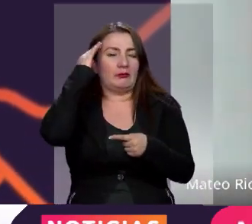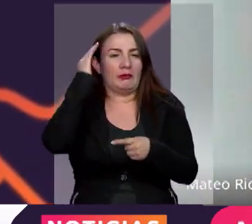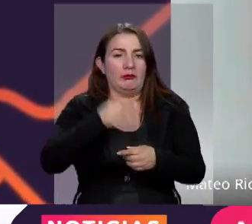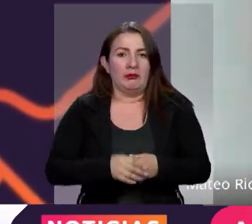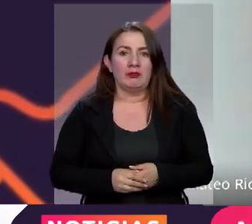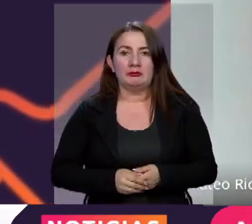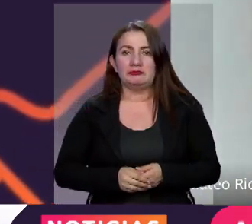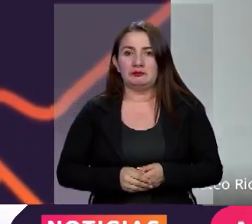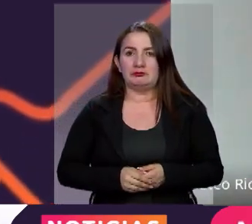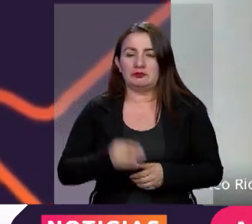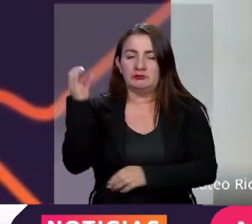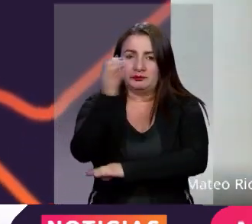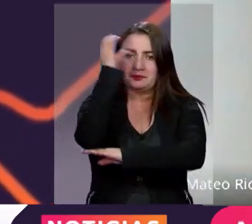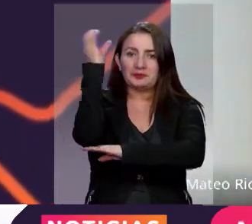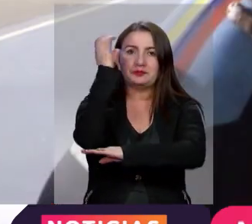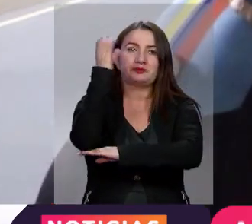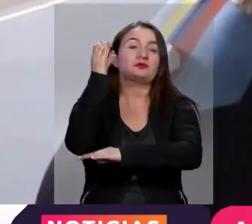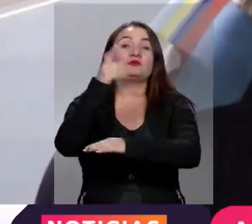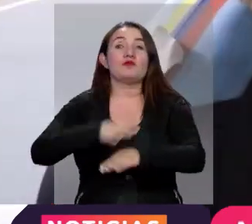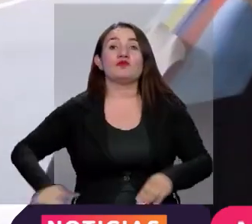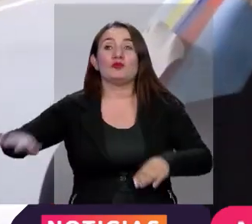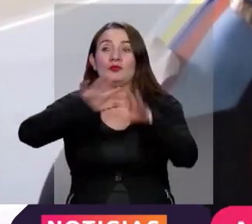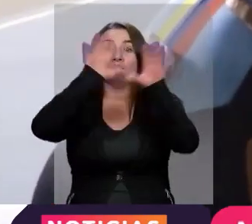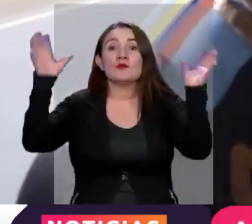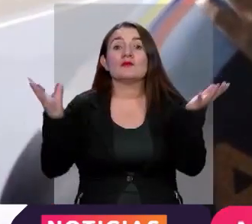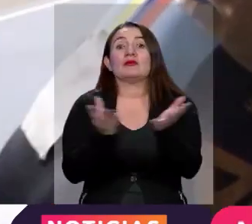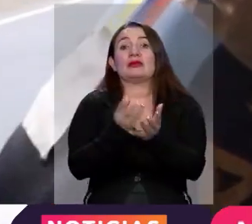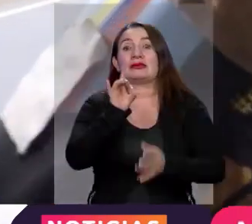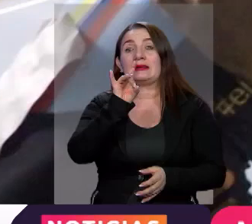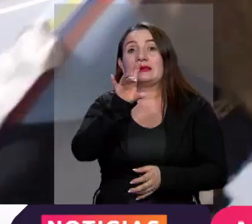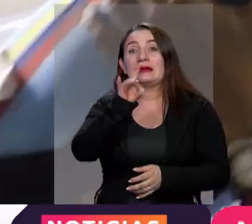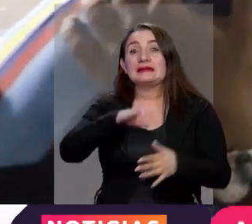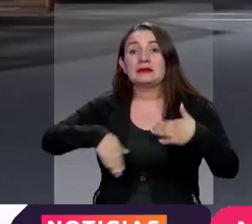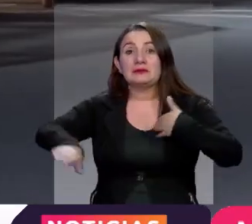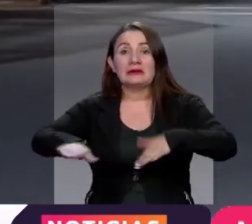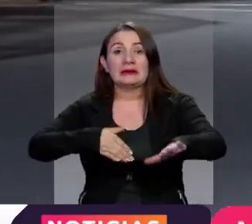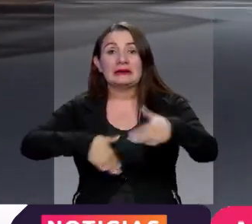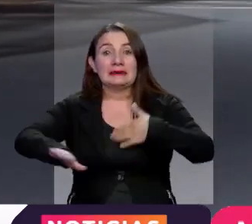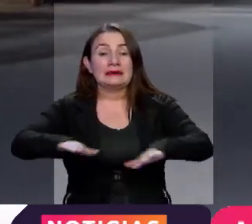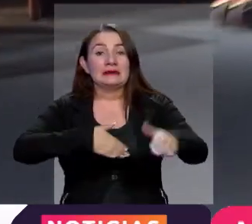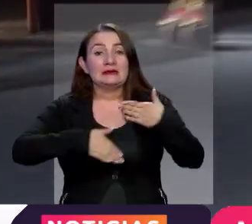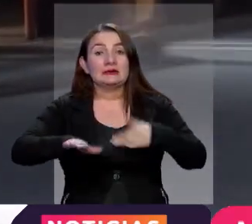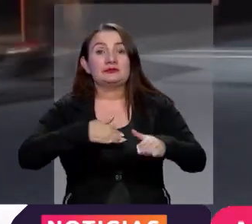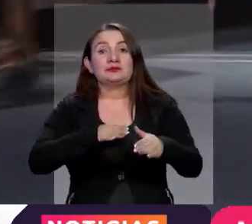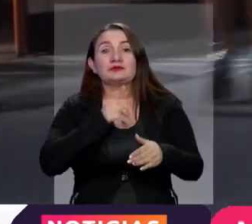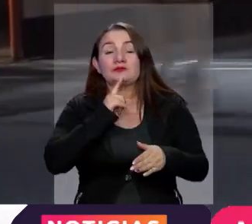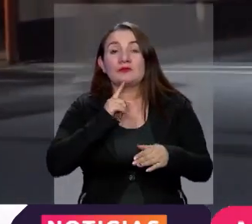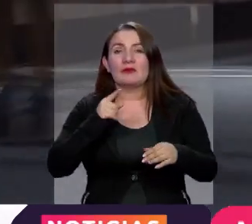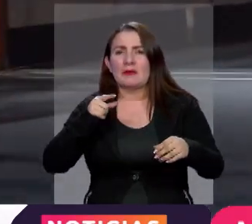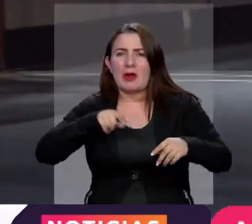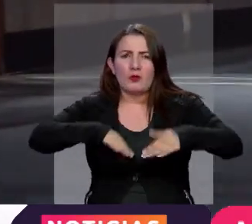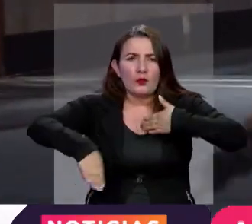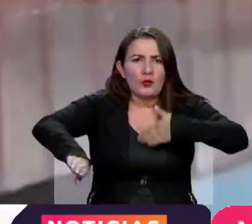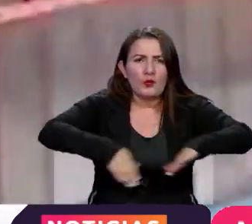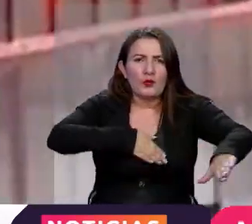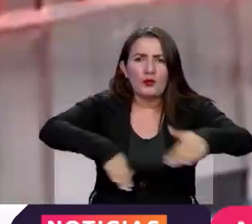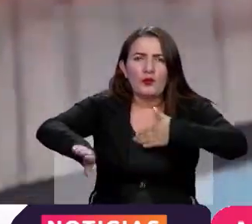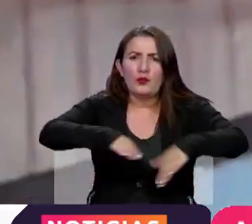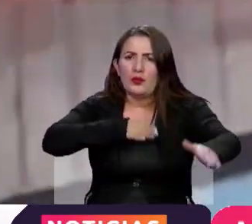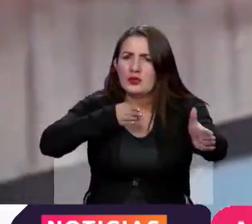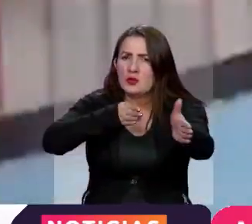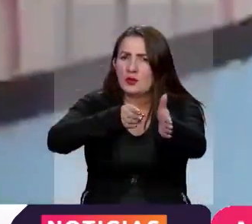no solo el más duro de Colombia, sino de los más duros del mundo. De 15 patinadores que se preseleccionaron para la categoría de fondo mayores varones,